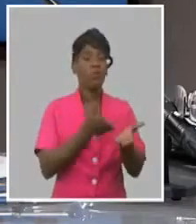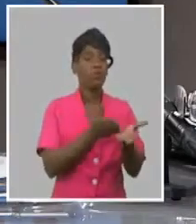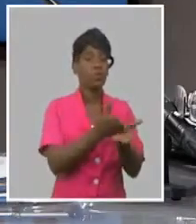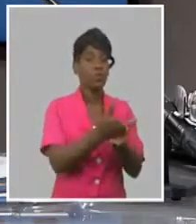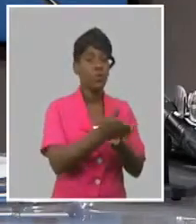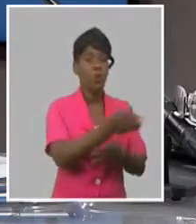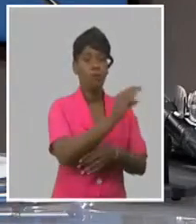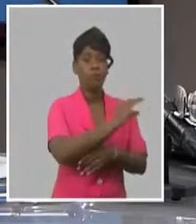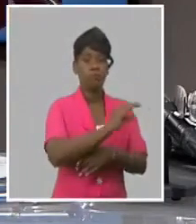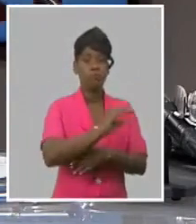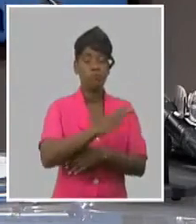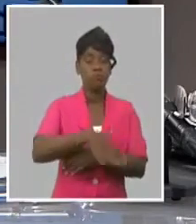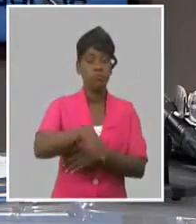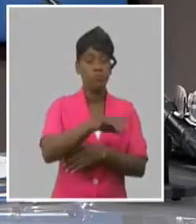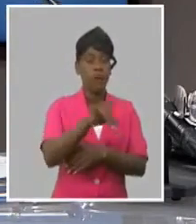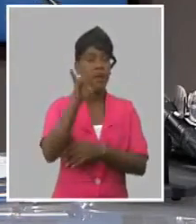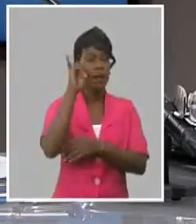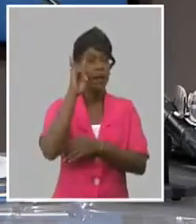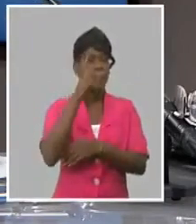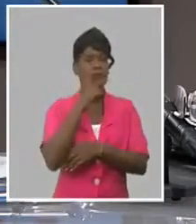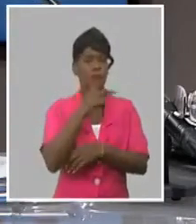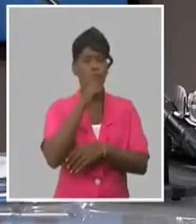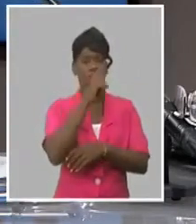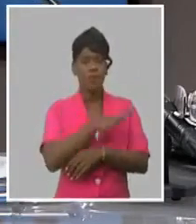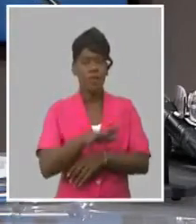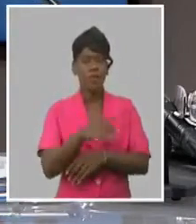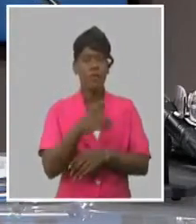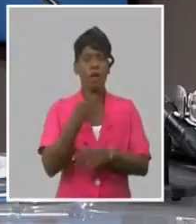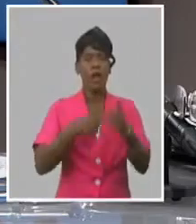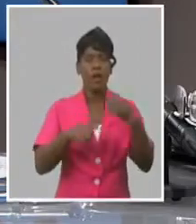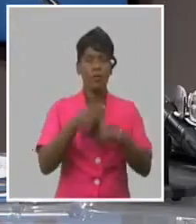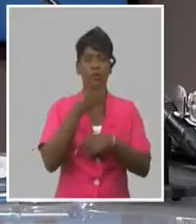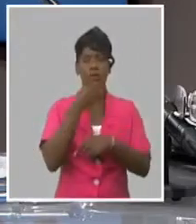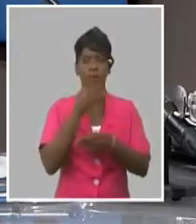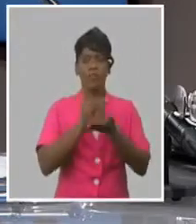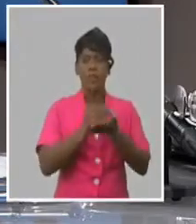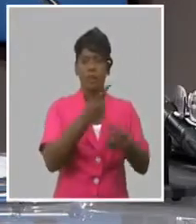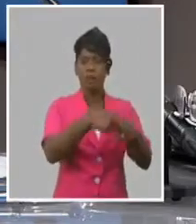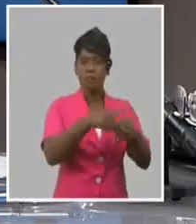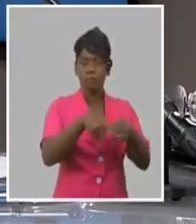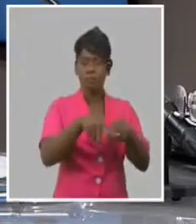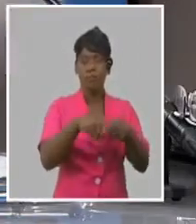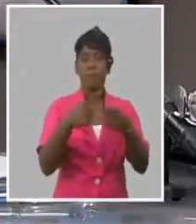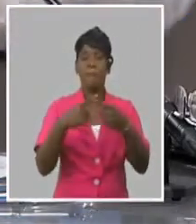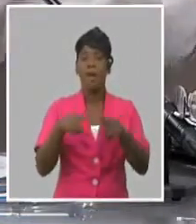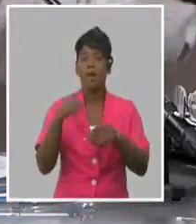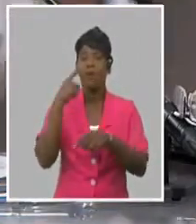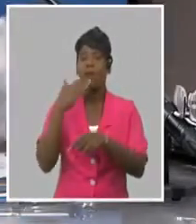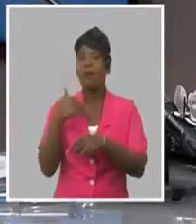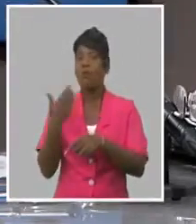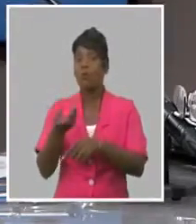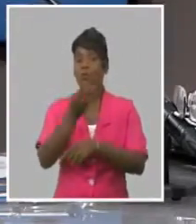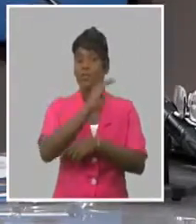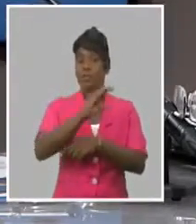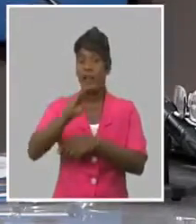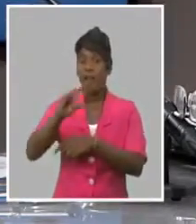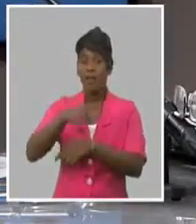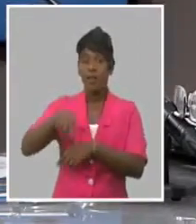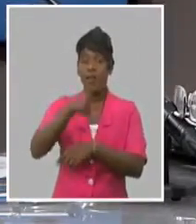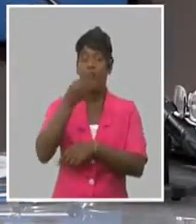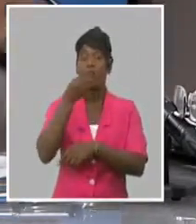centralizados, uno con subsidio y otros no. Y para eso que no tienen subsidio y las personas lo puedan pagar, entonces vamos a hacer una reforma de